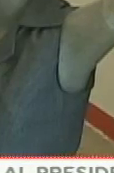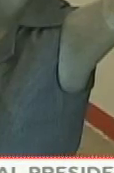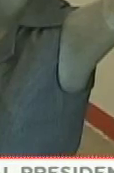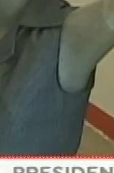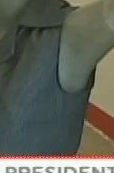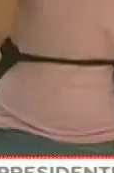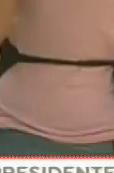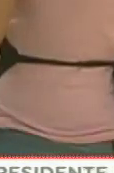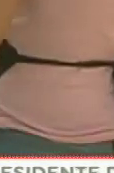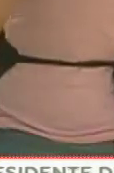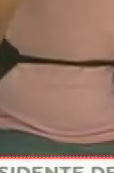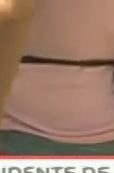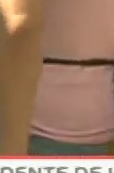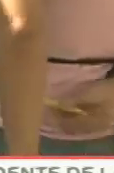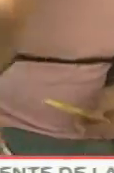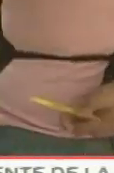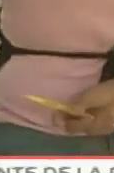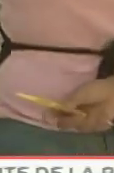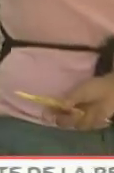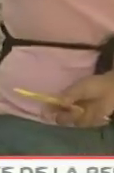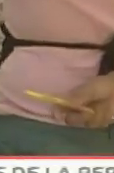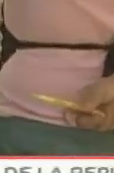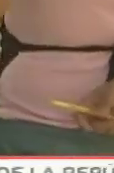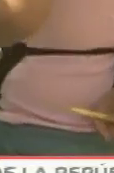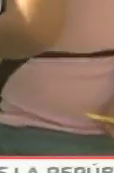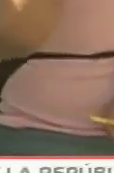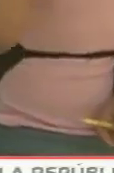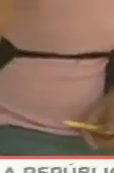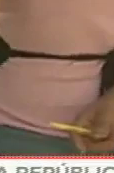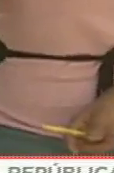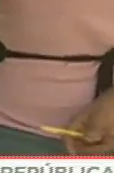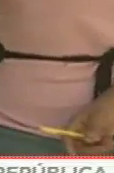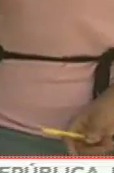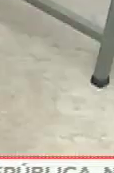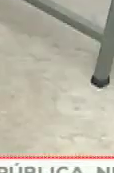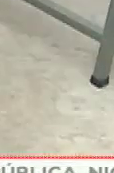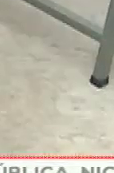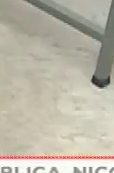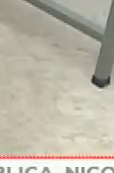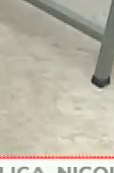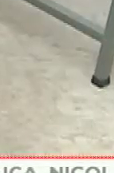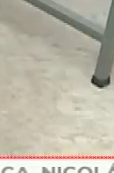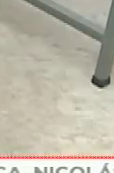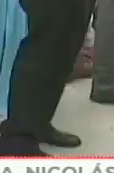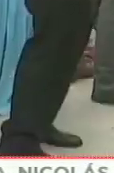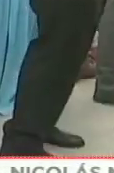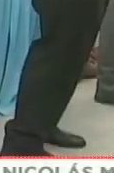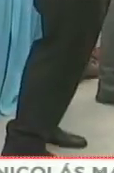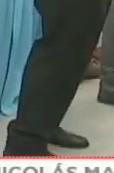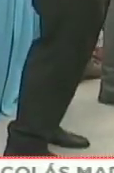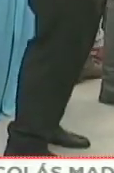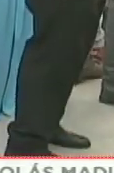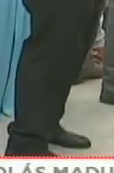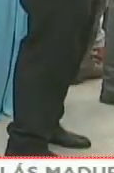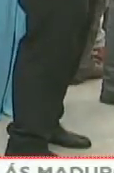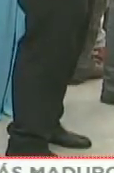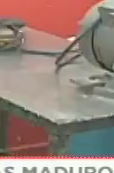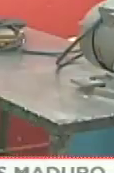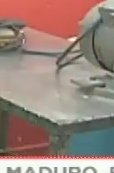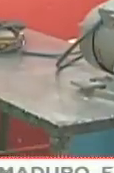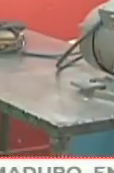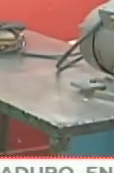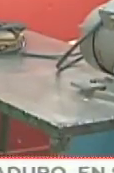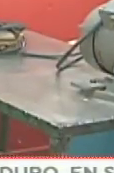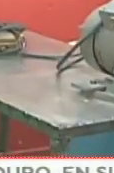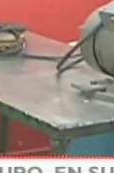organización socioproductiva, bien sea unidad de producción familiar o bien sea una empresa de producción social. Y finalmente,